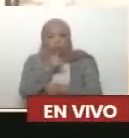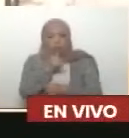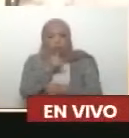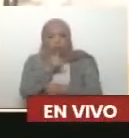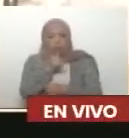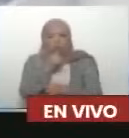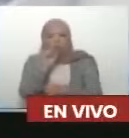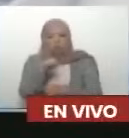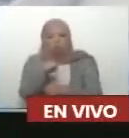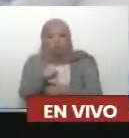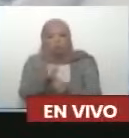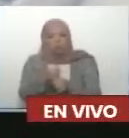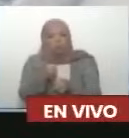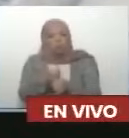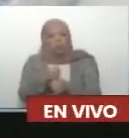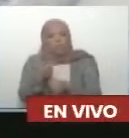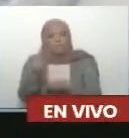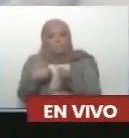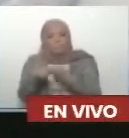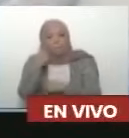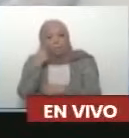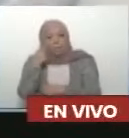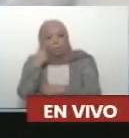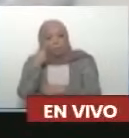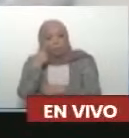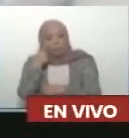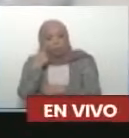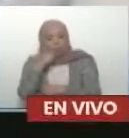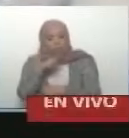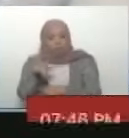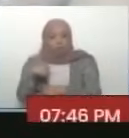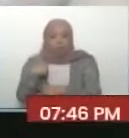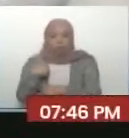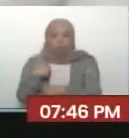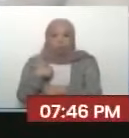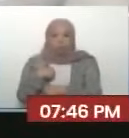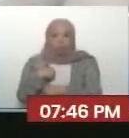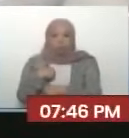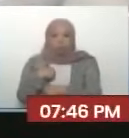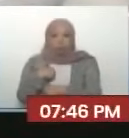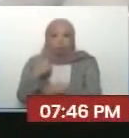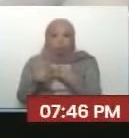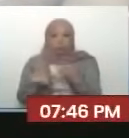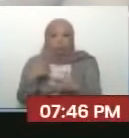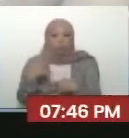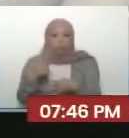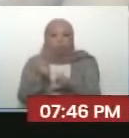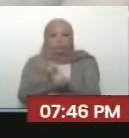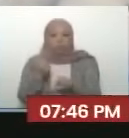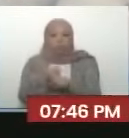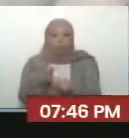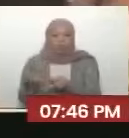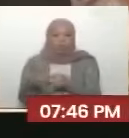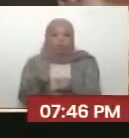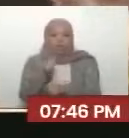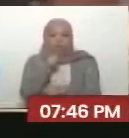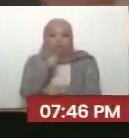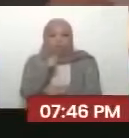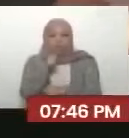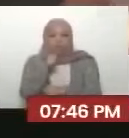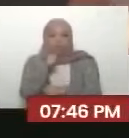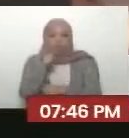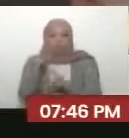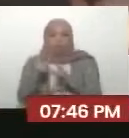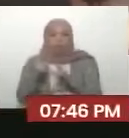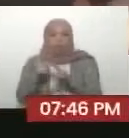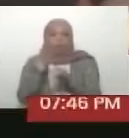así. Eso me puso más pilas a mí y a nosotros. Esta gente se trae algo. Estos se vienen